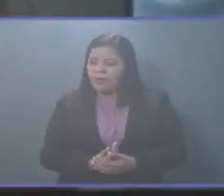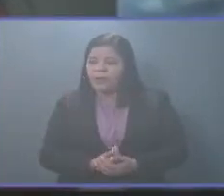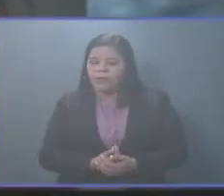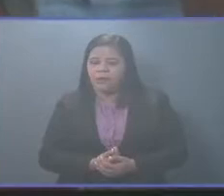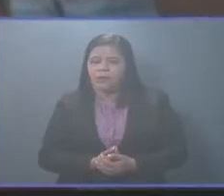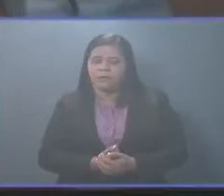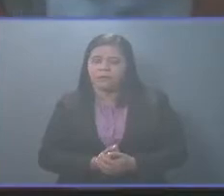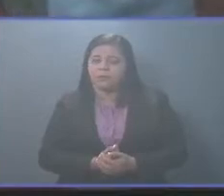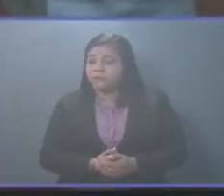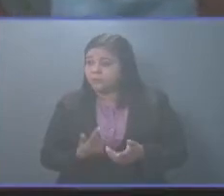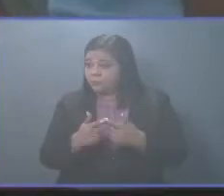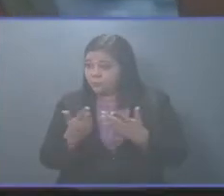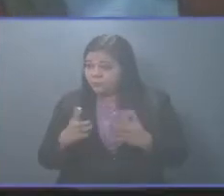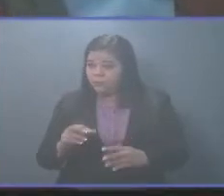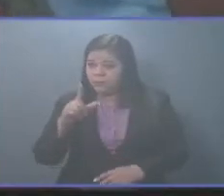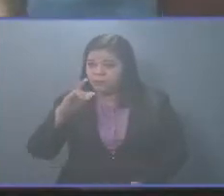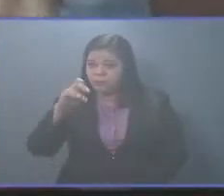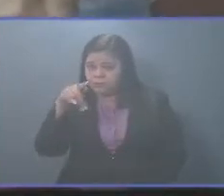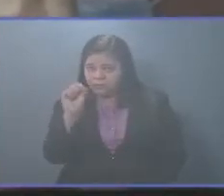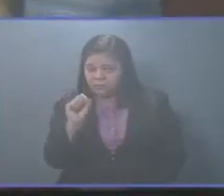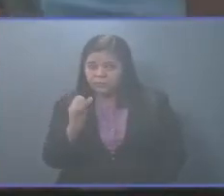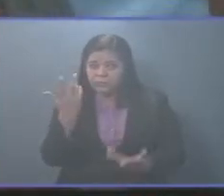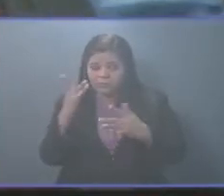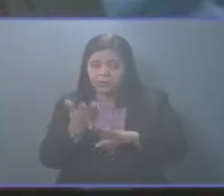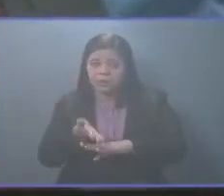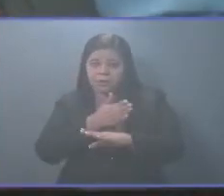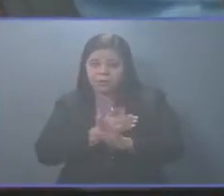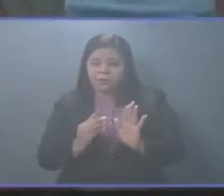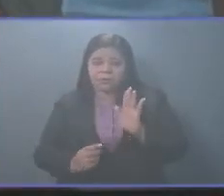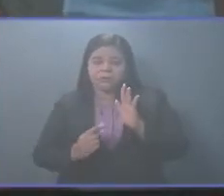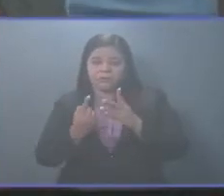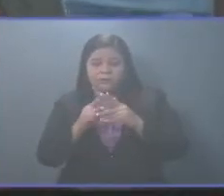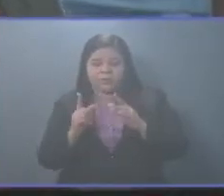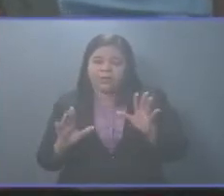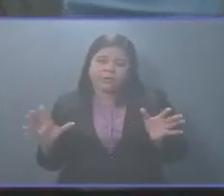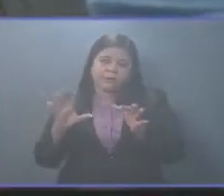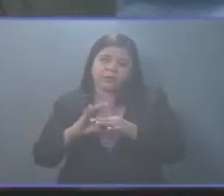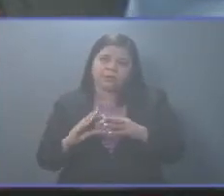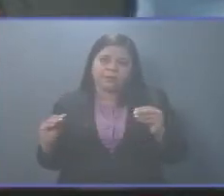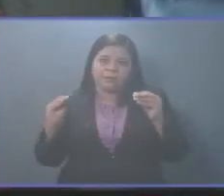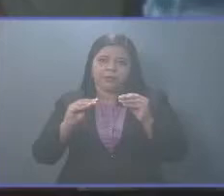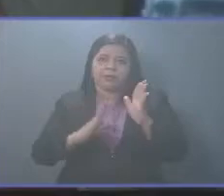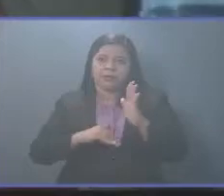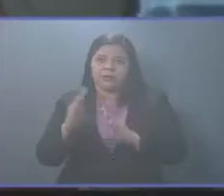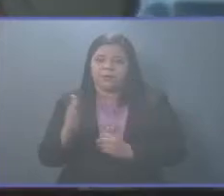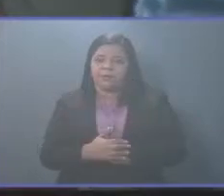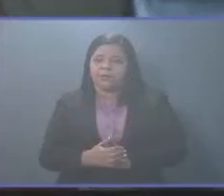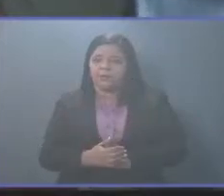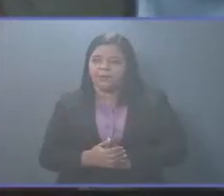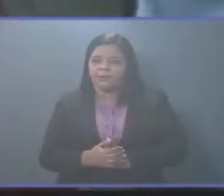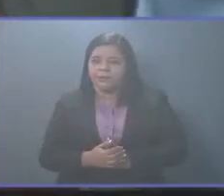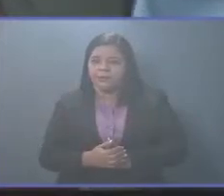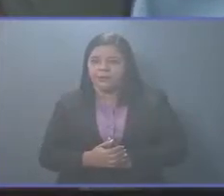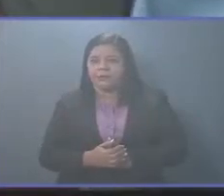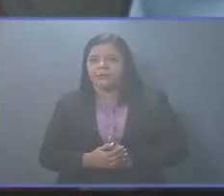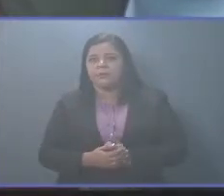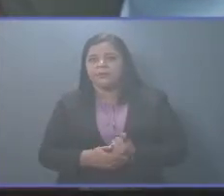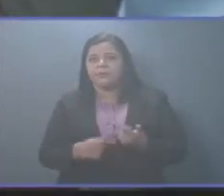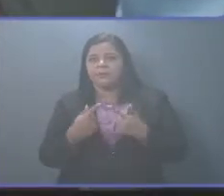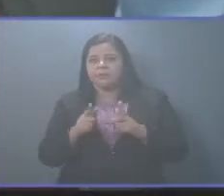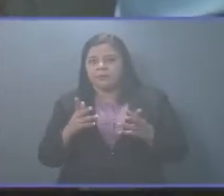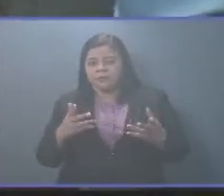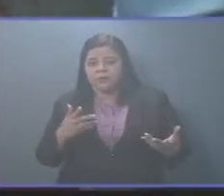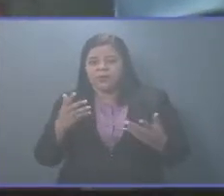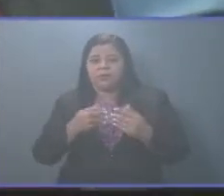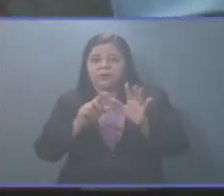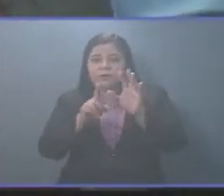CETES y LETES ha estado respaldada por esa autorización de los 2.000 millones del